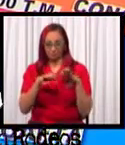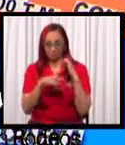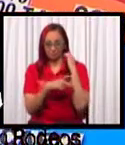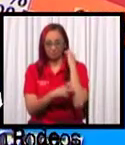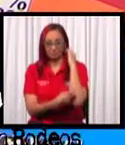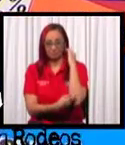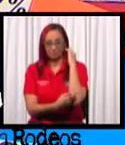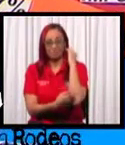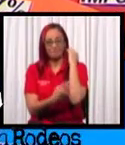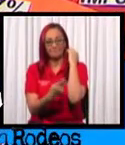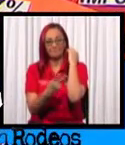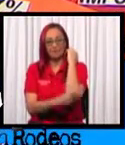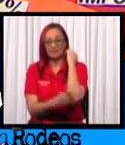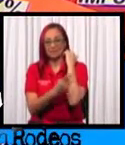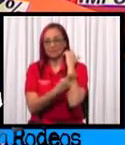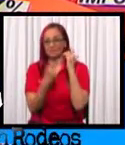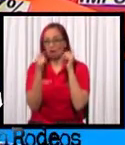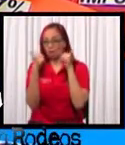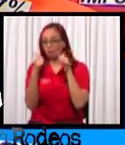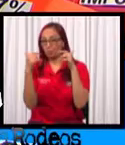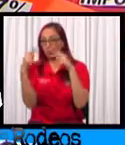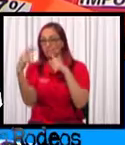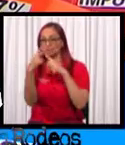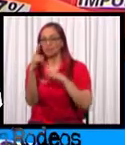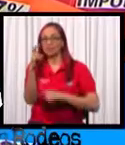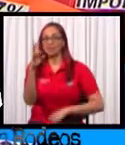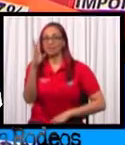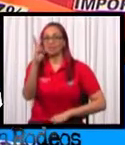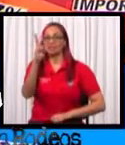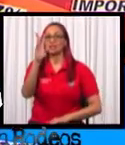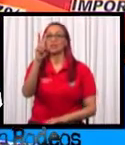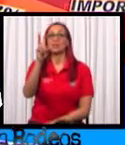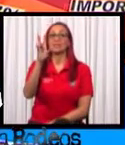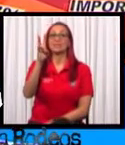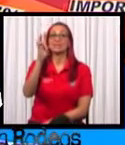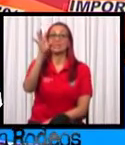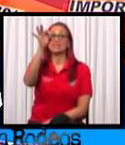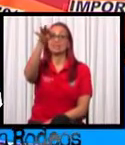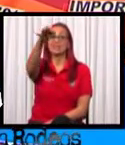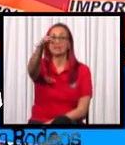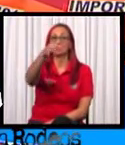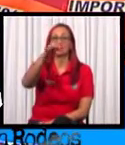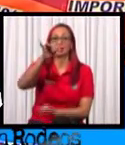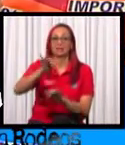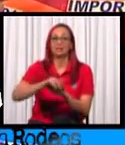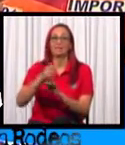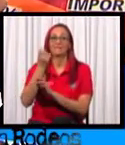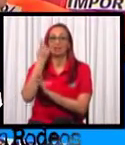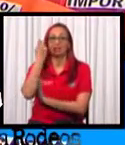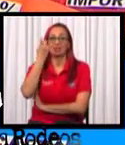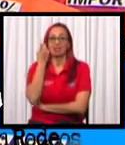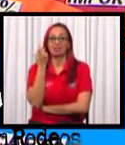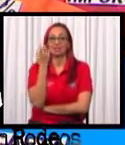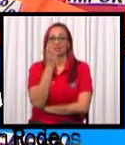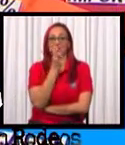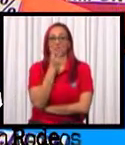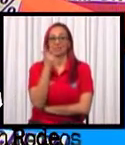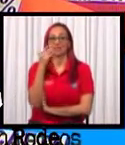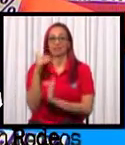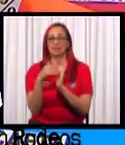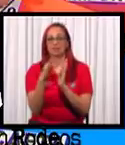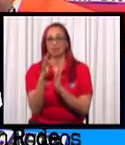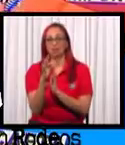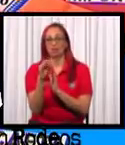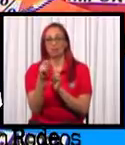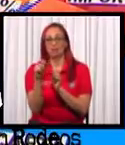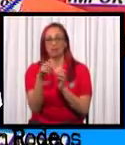proyección que estamos haciendo para el periodo 2016-2017, va a tener un faltante de 63 mil toneladas métricas de